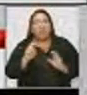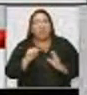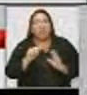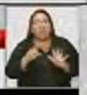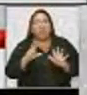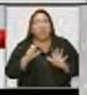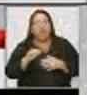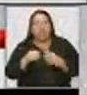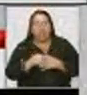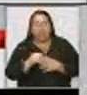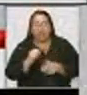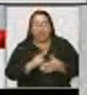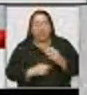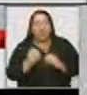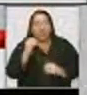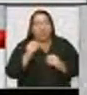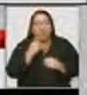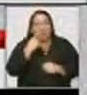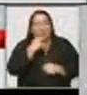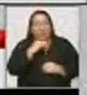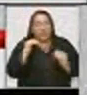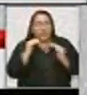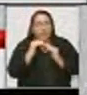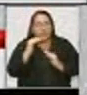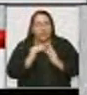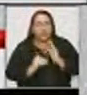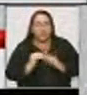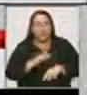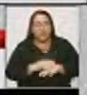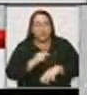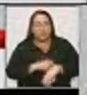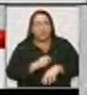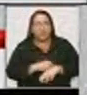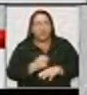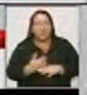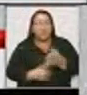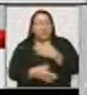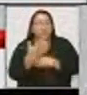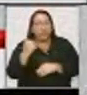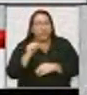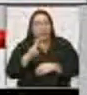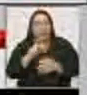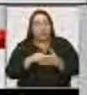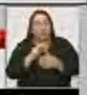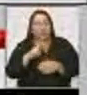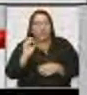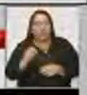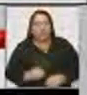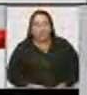25.7% respectivamente. Mientras que la brecha de género se redujo respecto al periodo anterior en